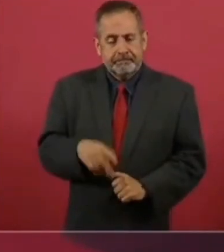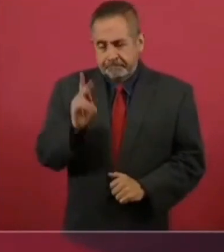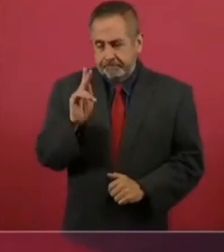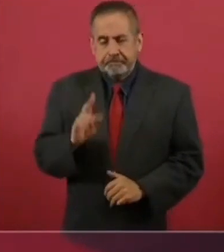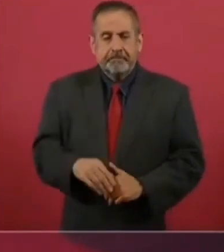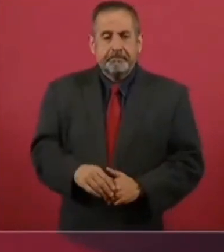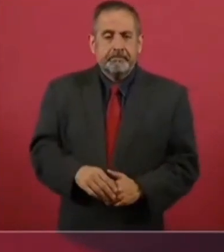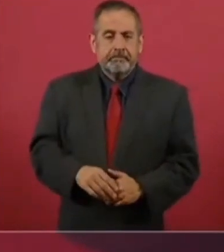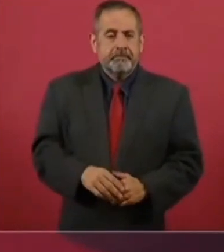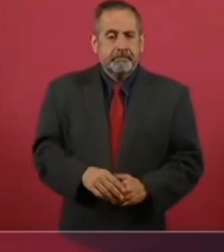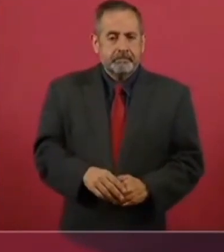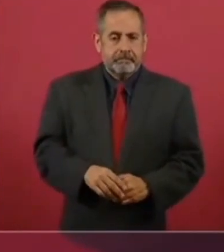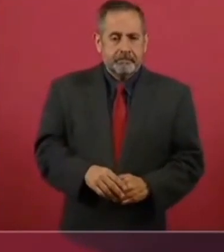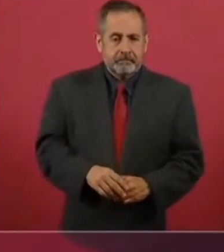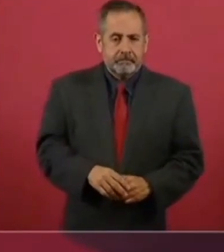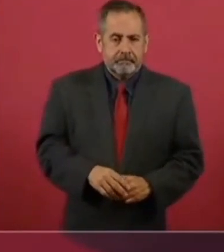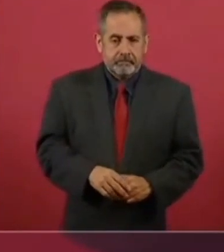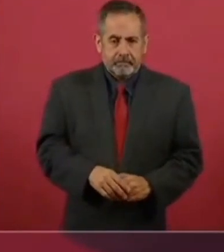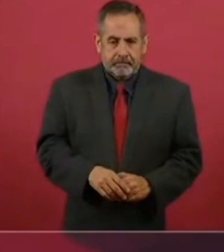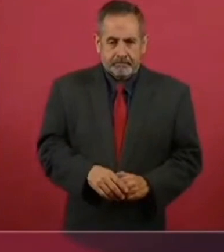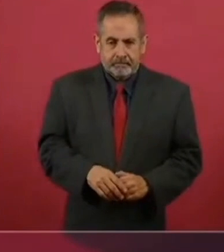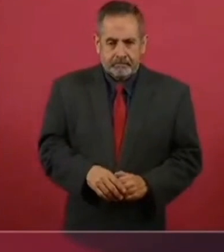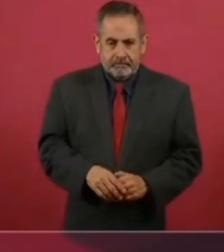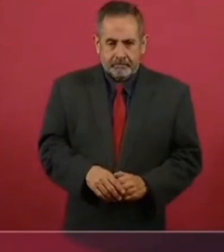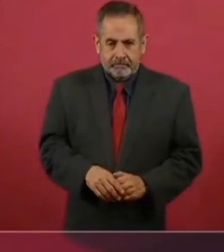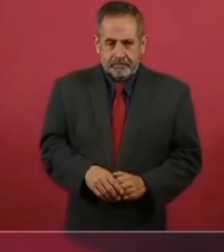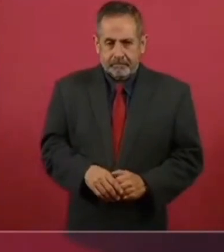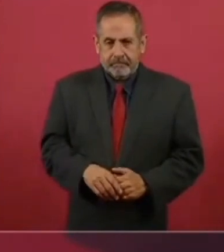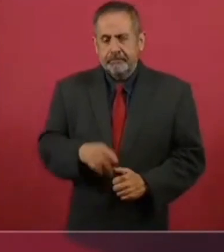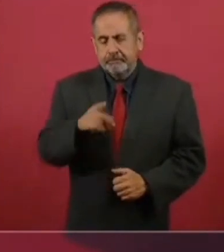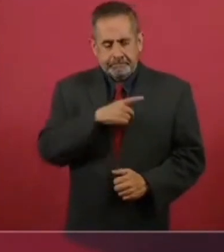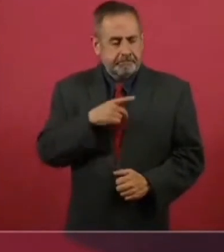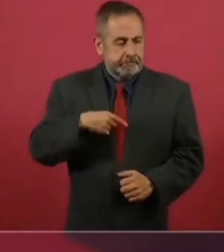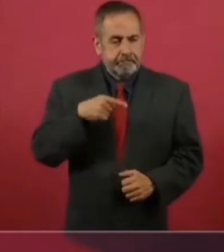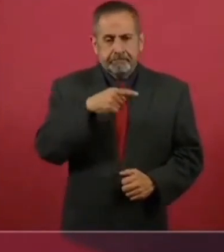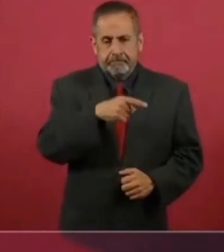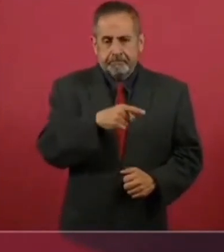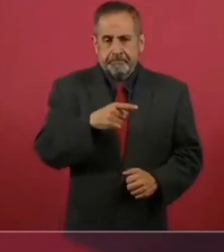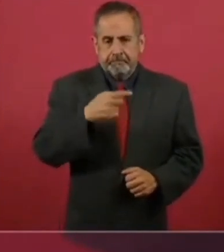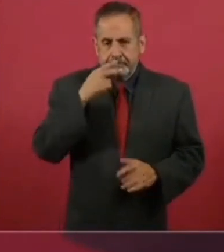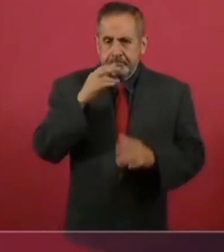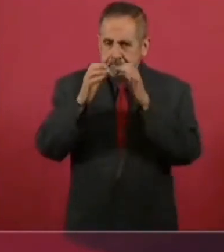Pero sí tiene que haber una mejor comunicación.